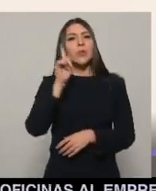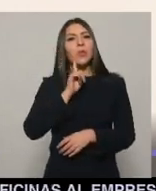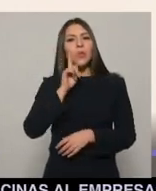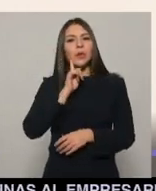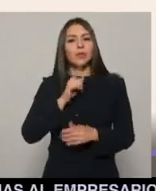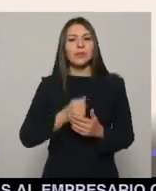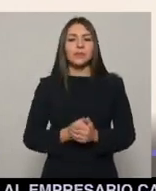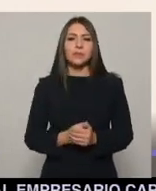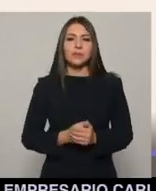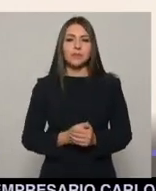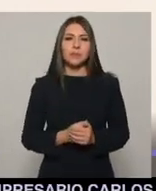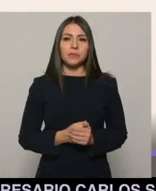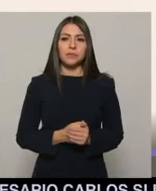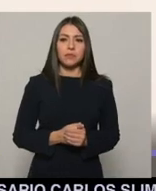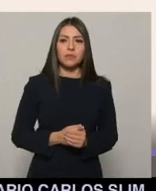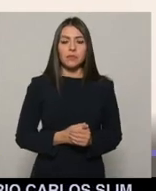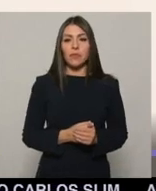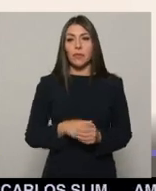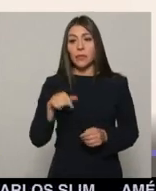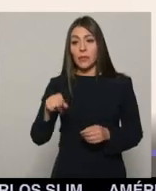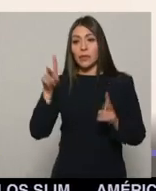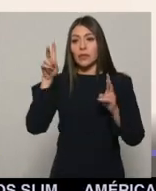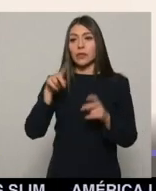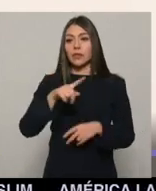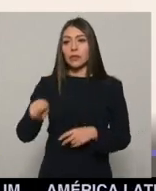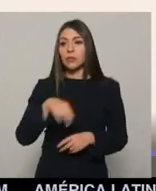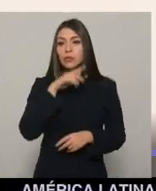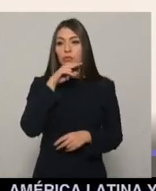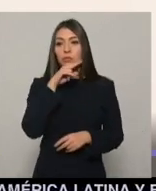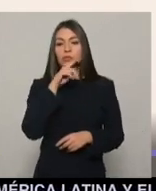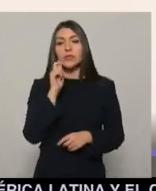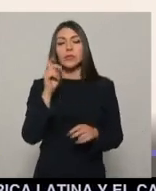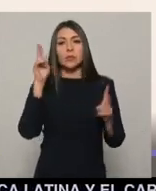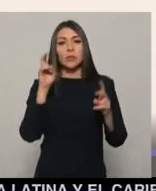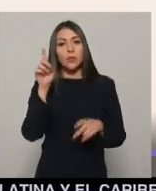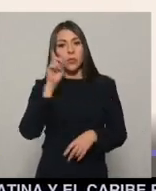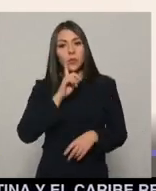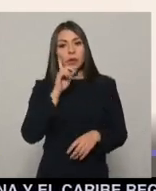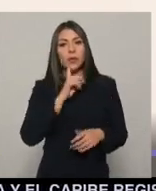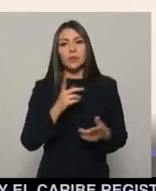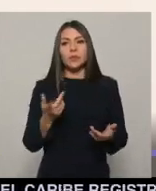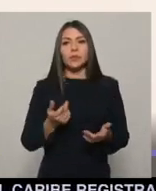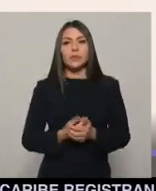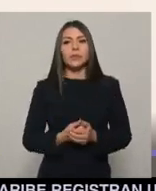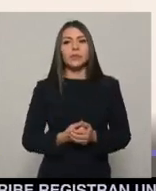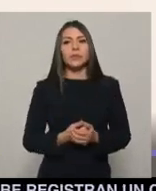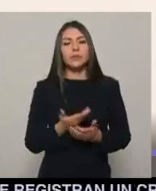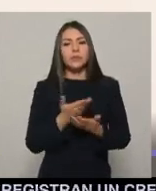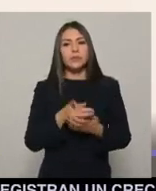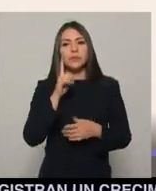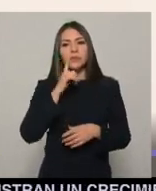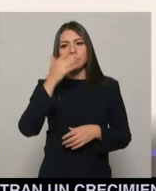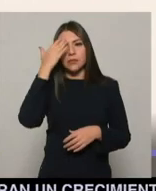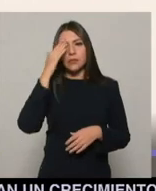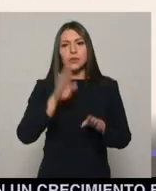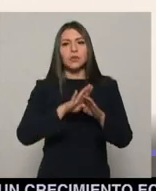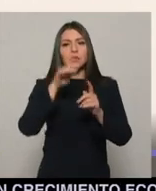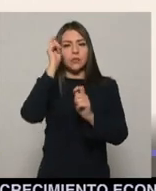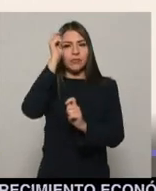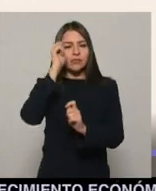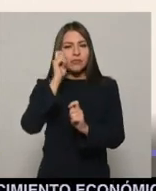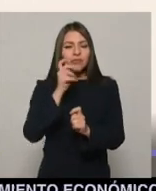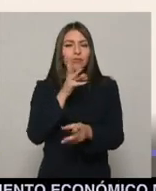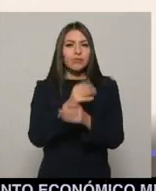nos ocupaba en ambos aspectos, ¿no? Tanto como mujeres, como restauradoras, conservadoras,